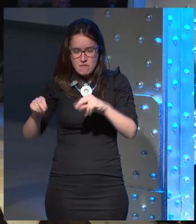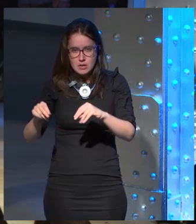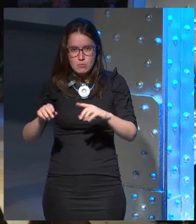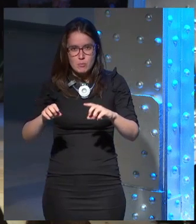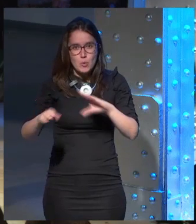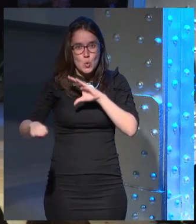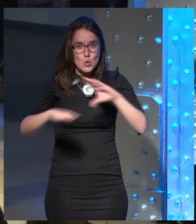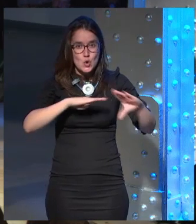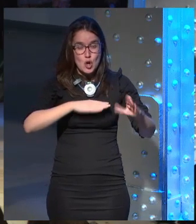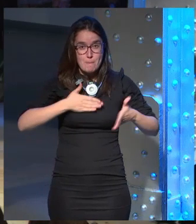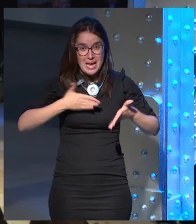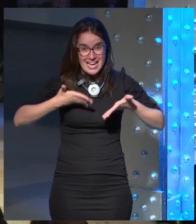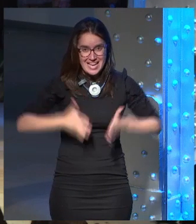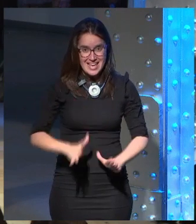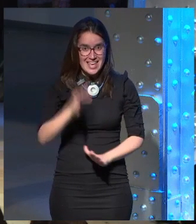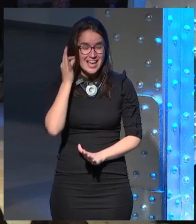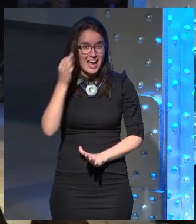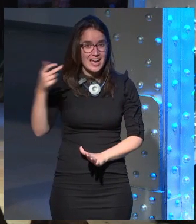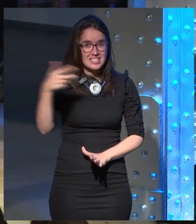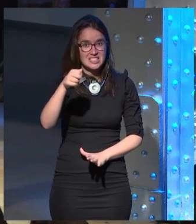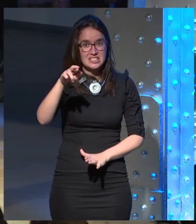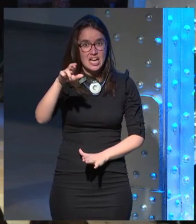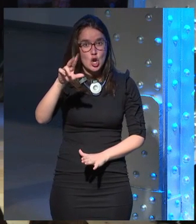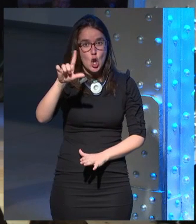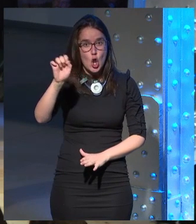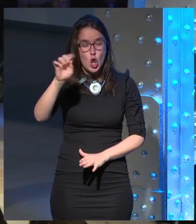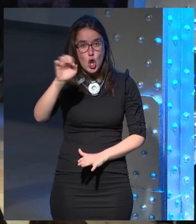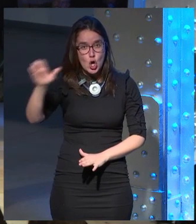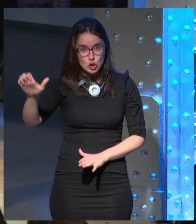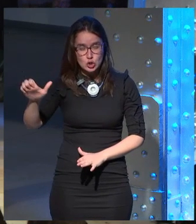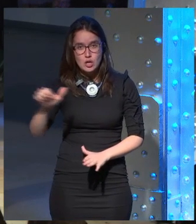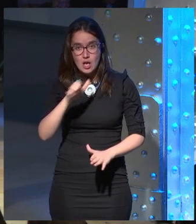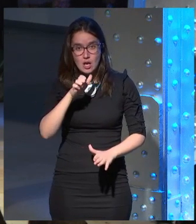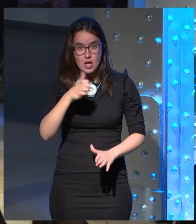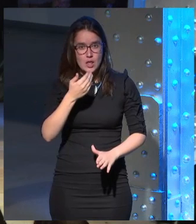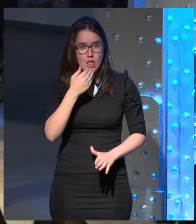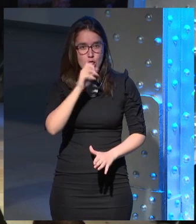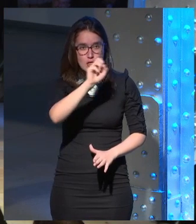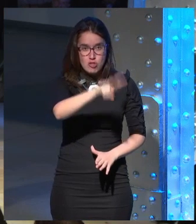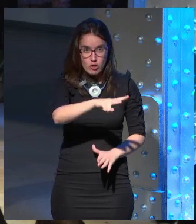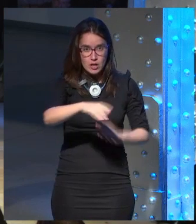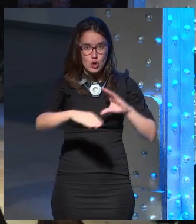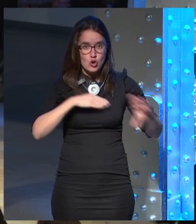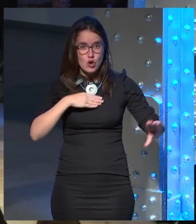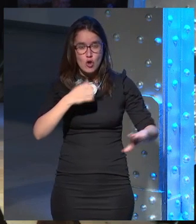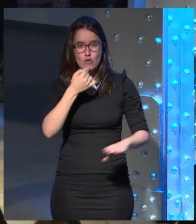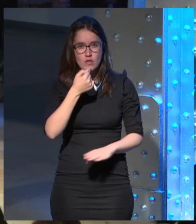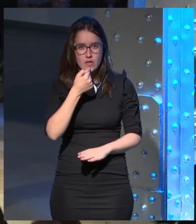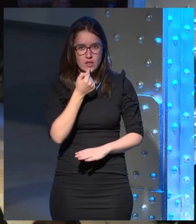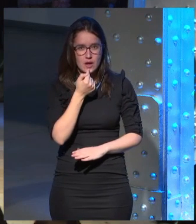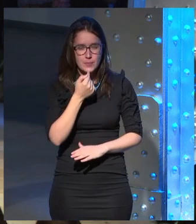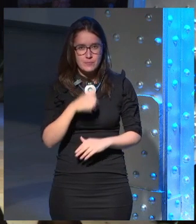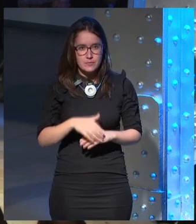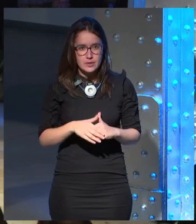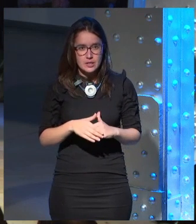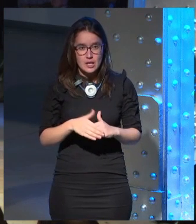recibí un correo de mi hija, Charlotte, que es, que tiene 12 años, y el correo decía